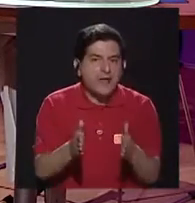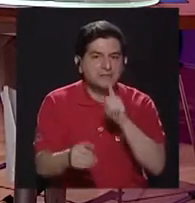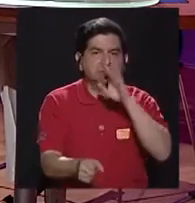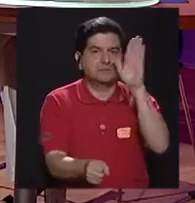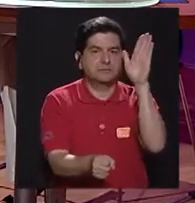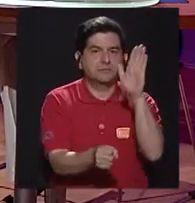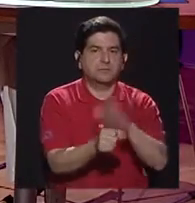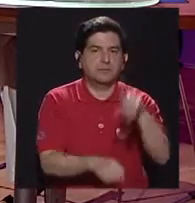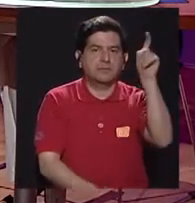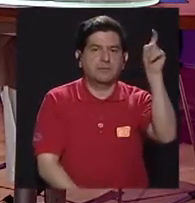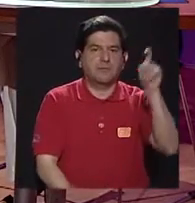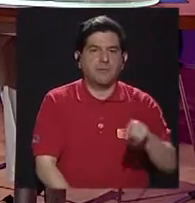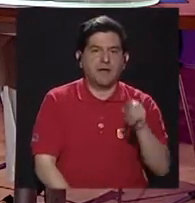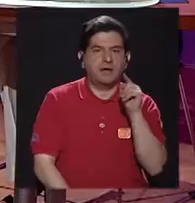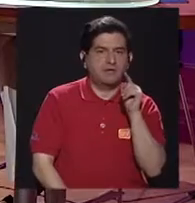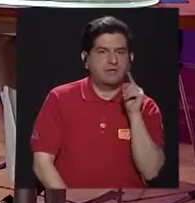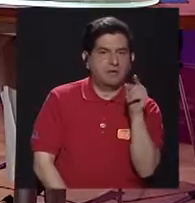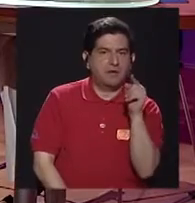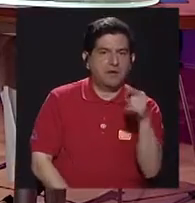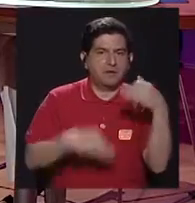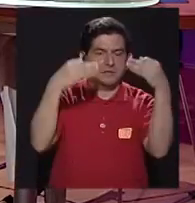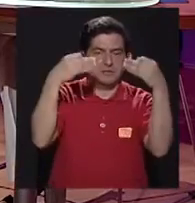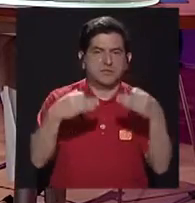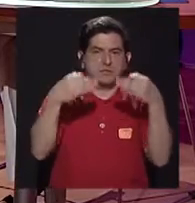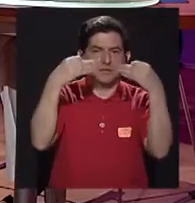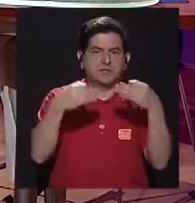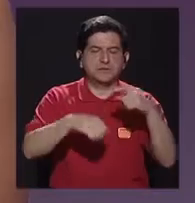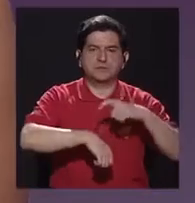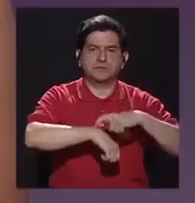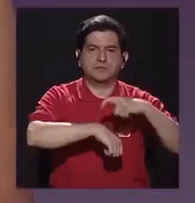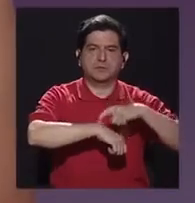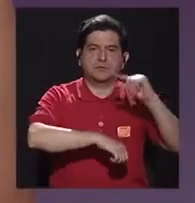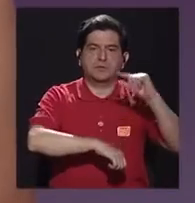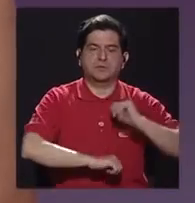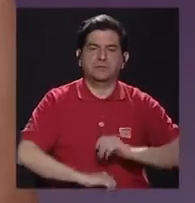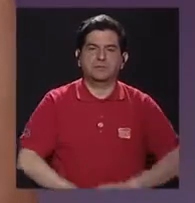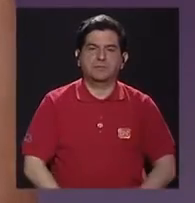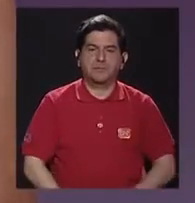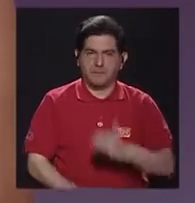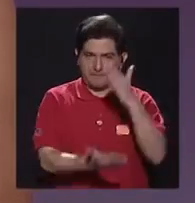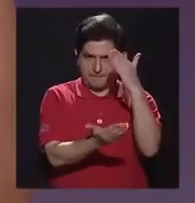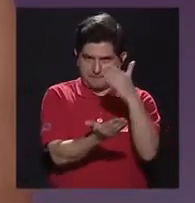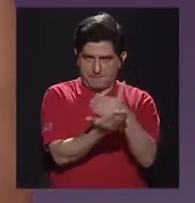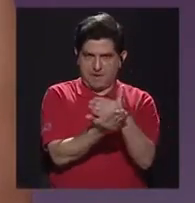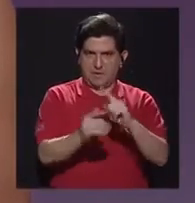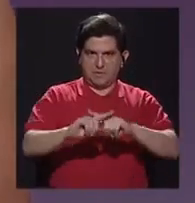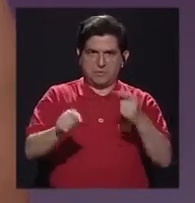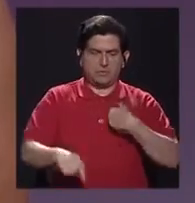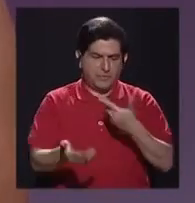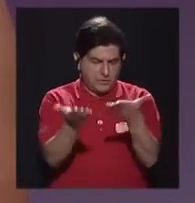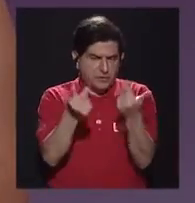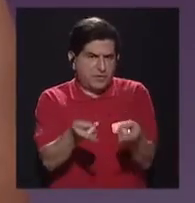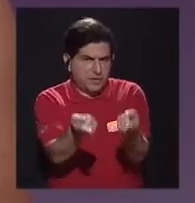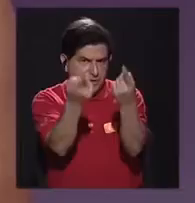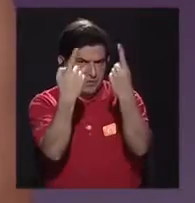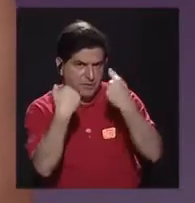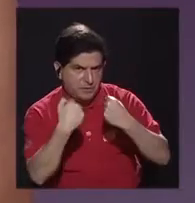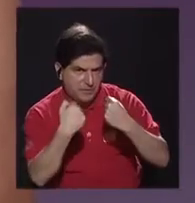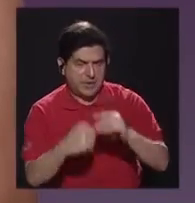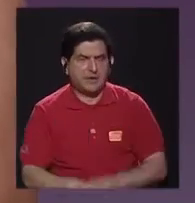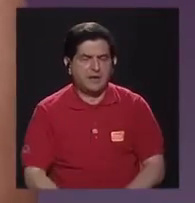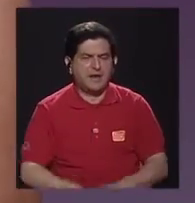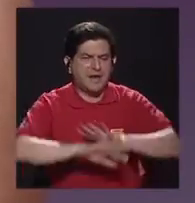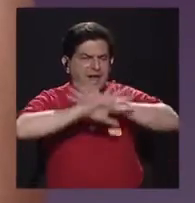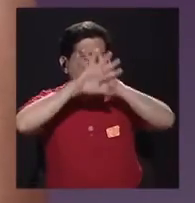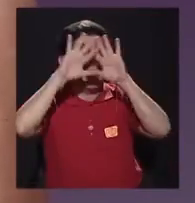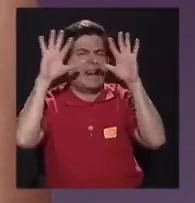cumplir con esa medida provisional. Vamos a ir a un corte, pero quisiera que cuando regresemos me